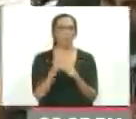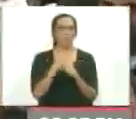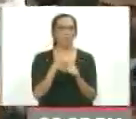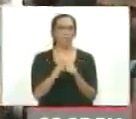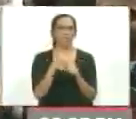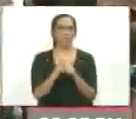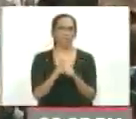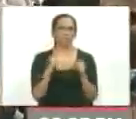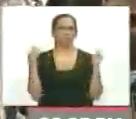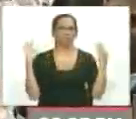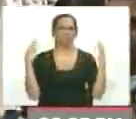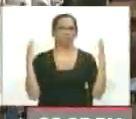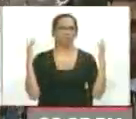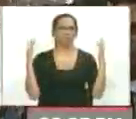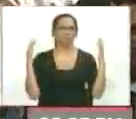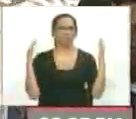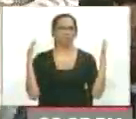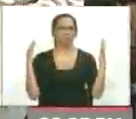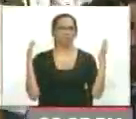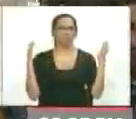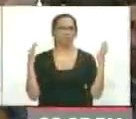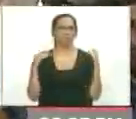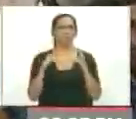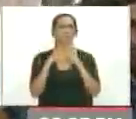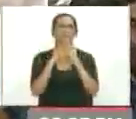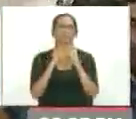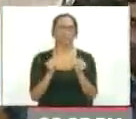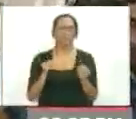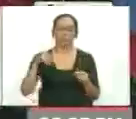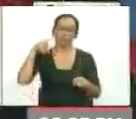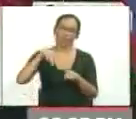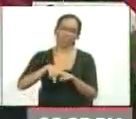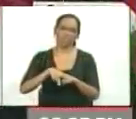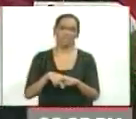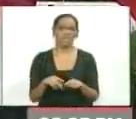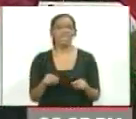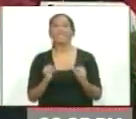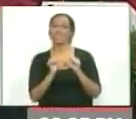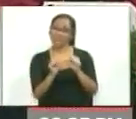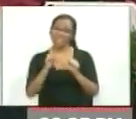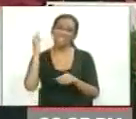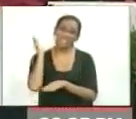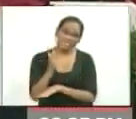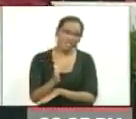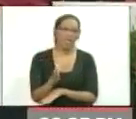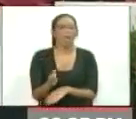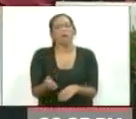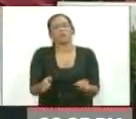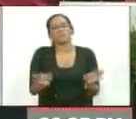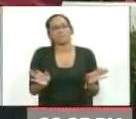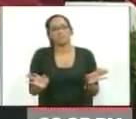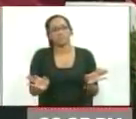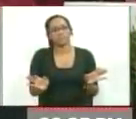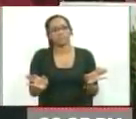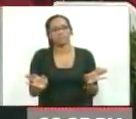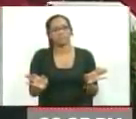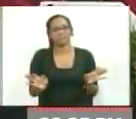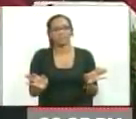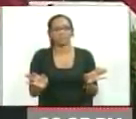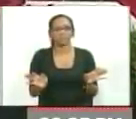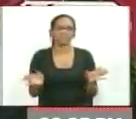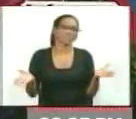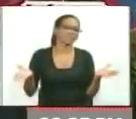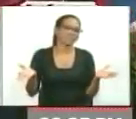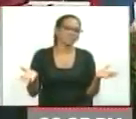trabajadores. Con todos aquellos que han sido sancionados, que nos van a seguir sancionando. Ya es una vuelta más